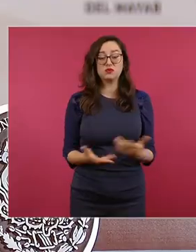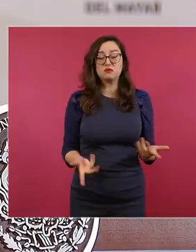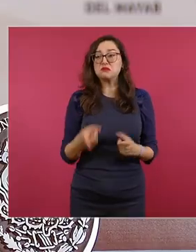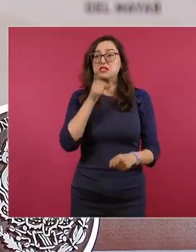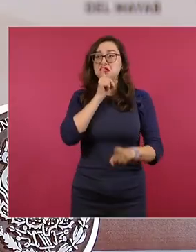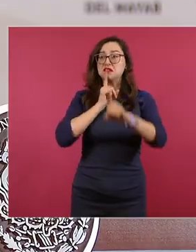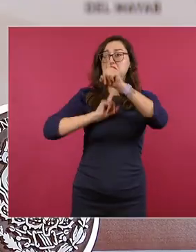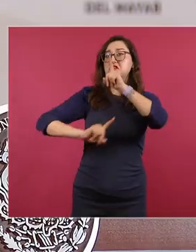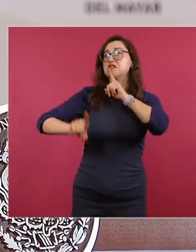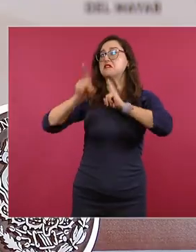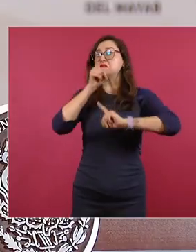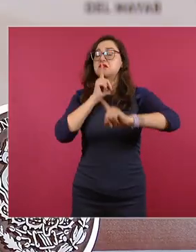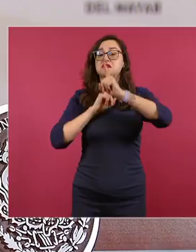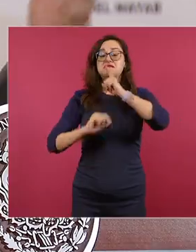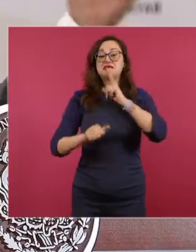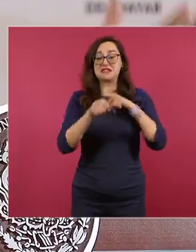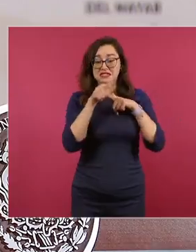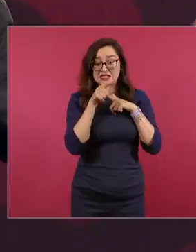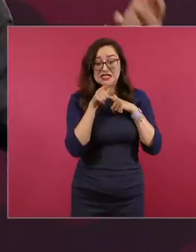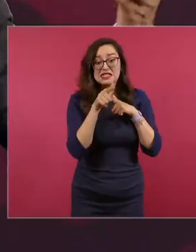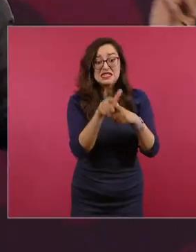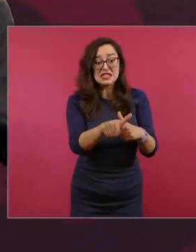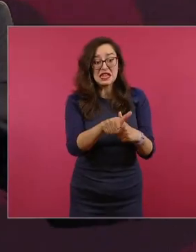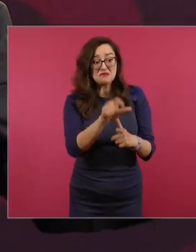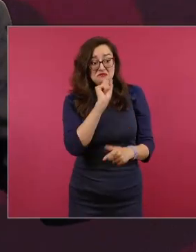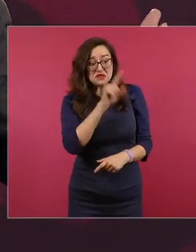calumniador, pues no vamos